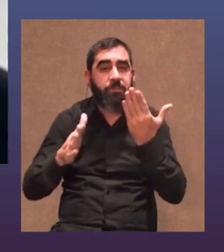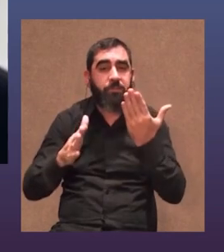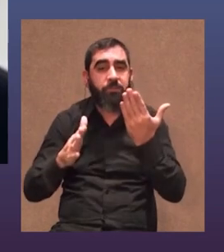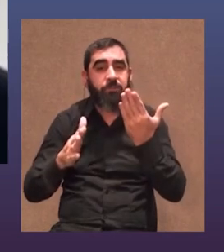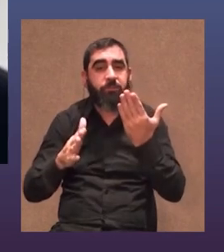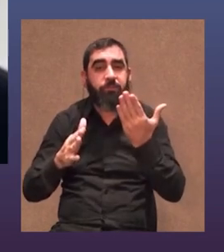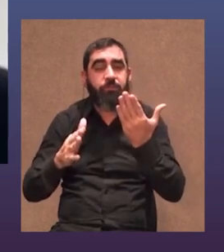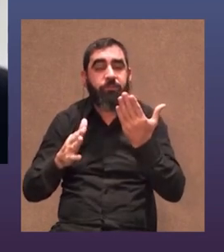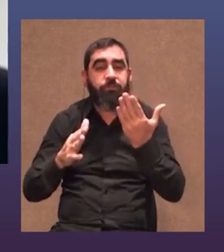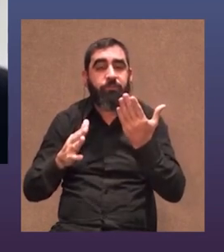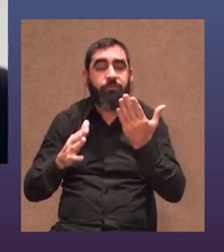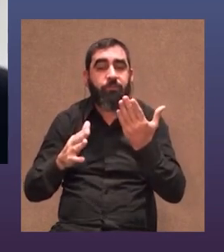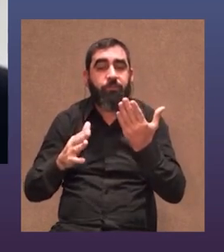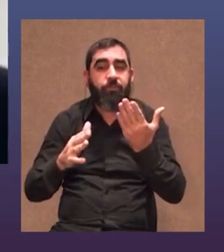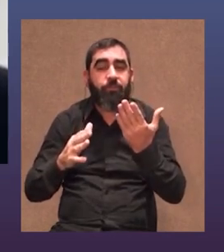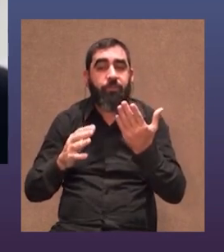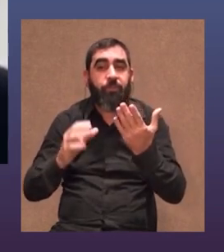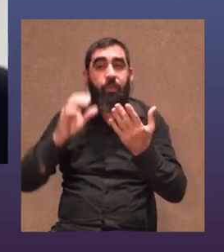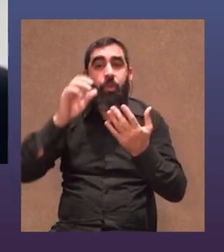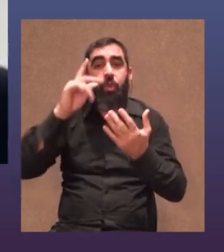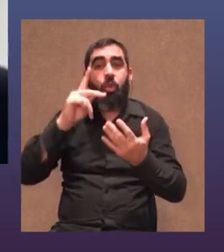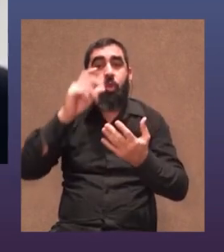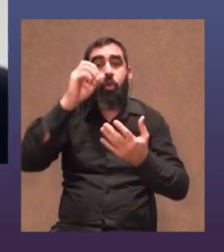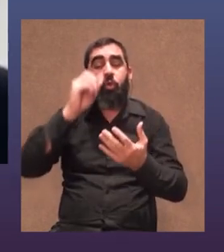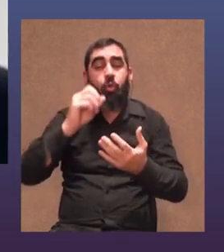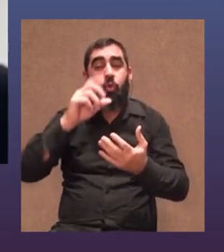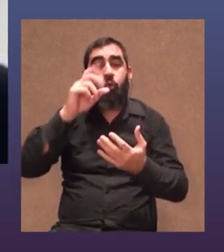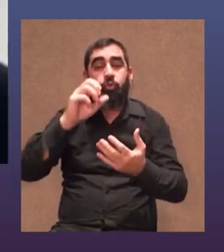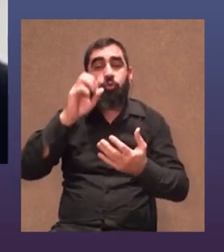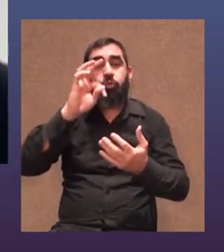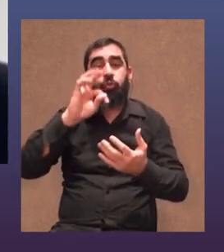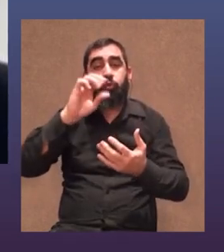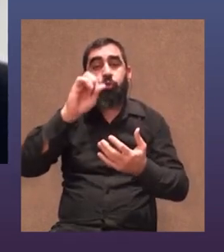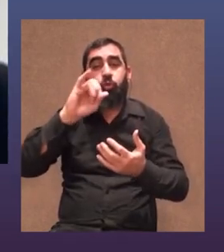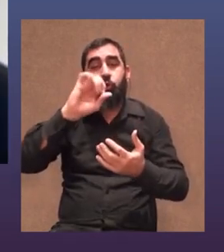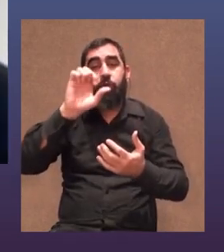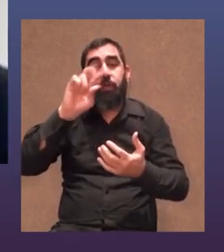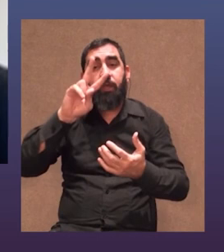una novela de Dostoyevsky, me conmueve